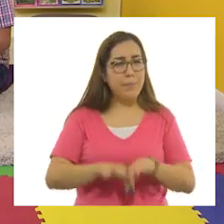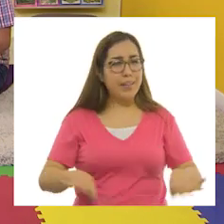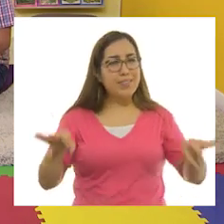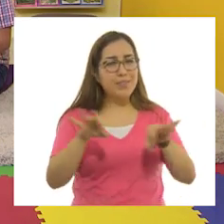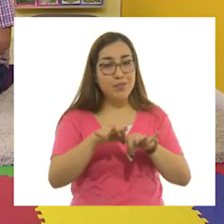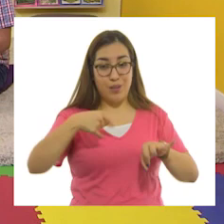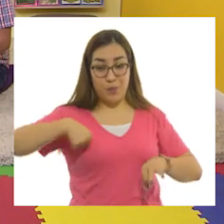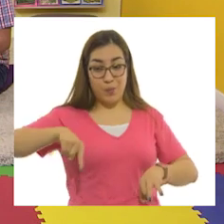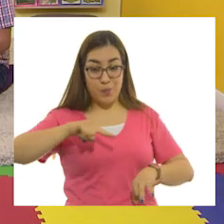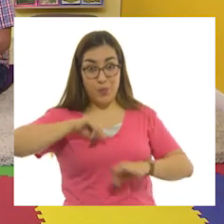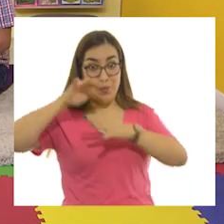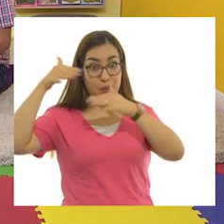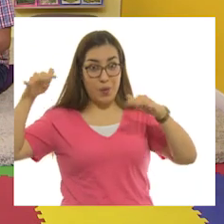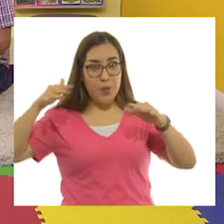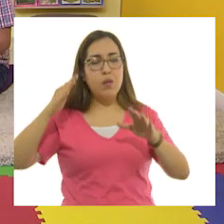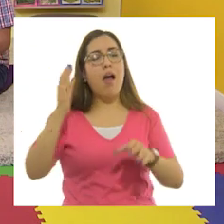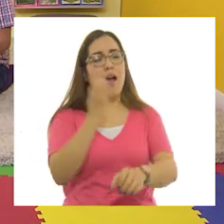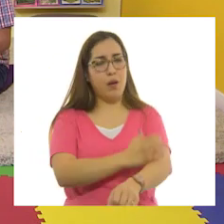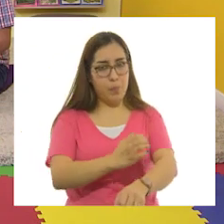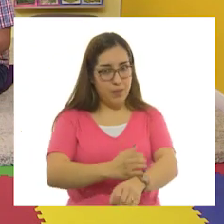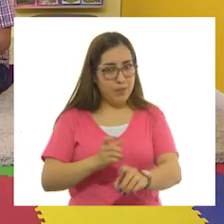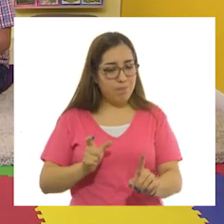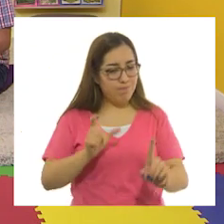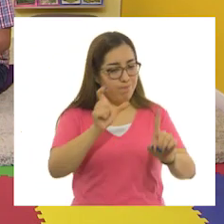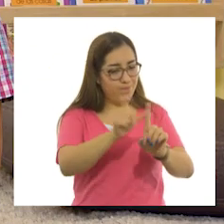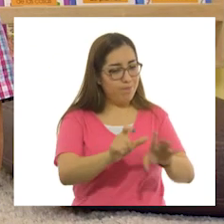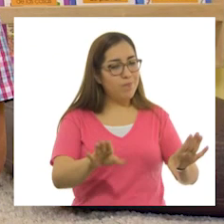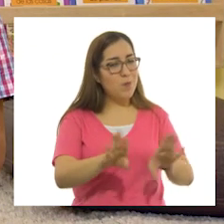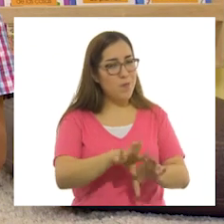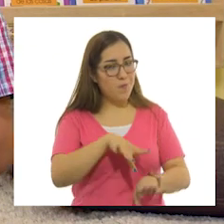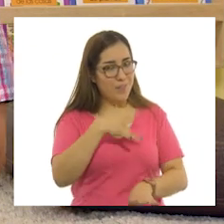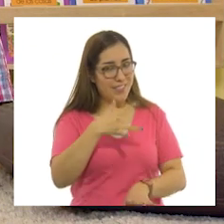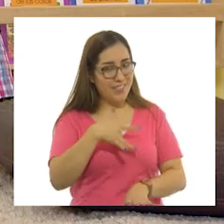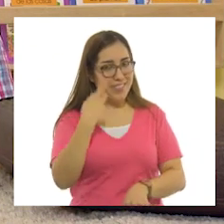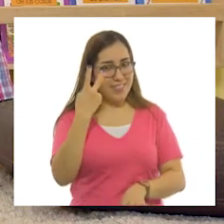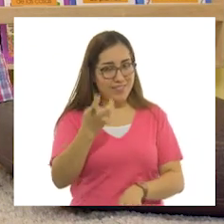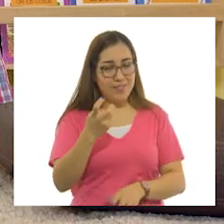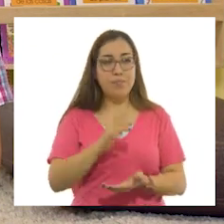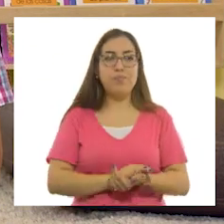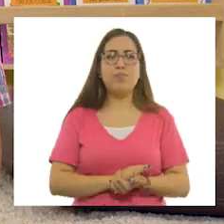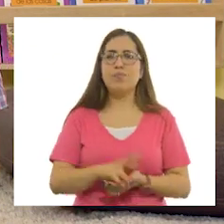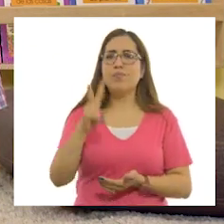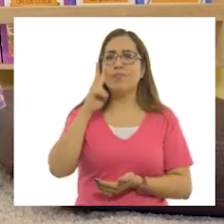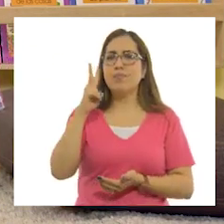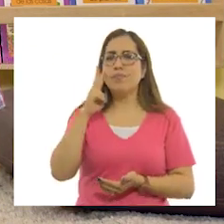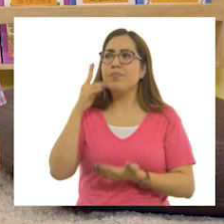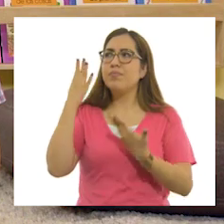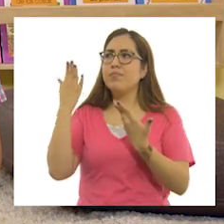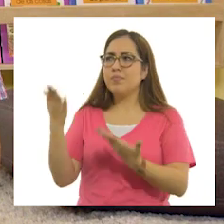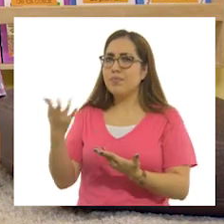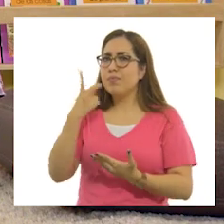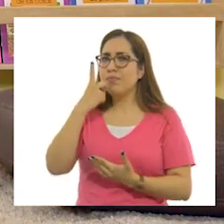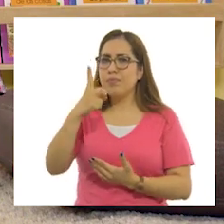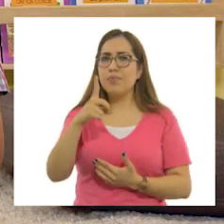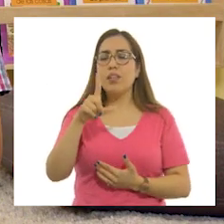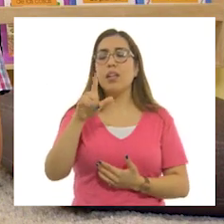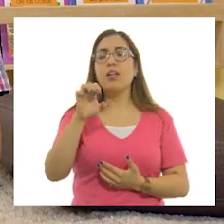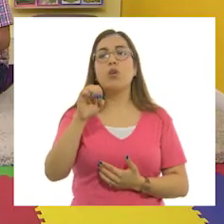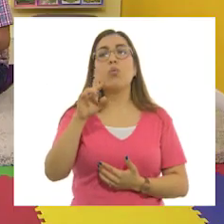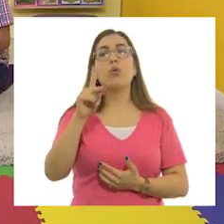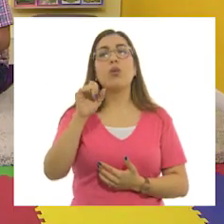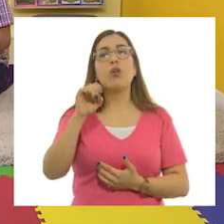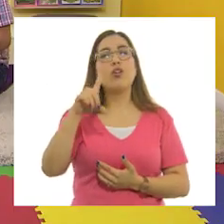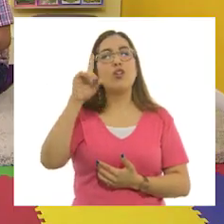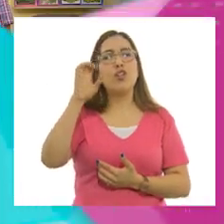acompañamiento que necesitan para comprender estas situaciones vamos a ver qué nos puede decir don leopoldo al respecto